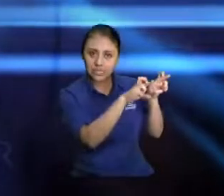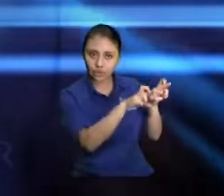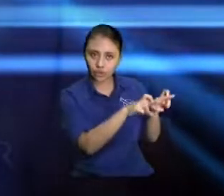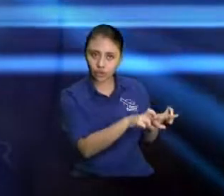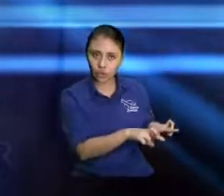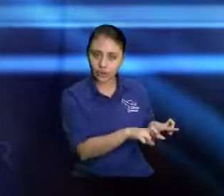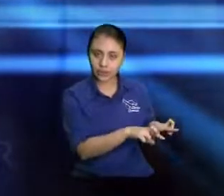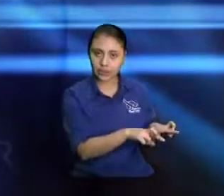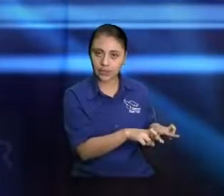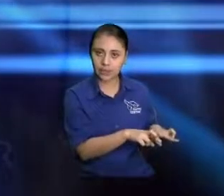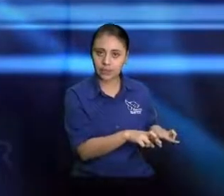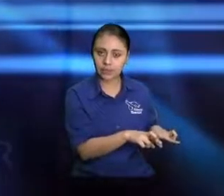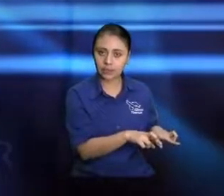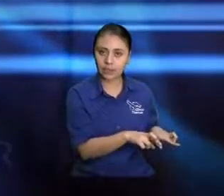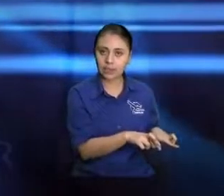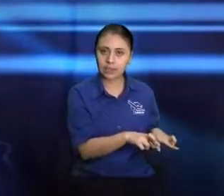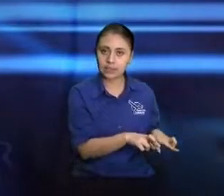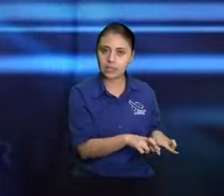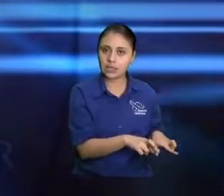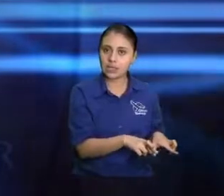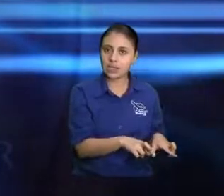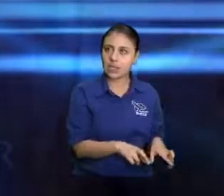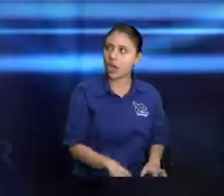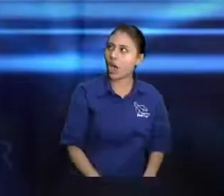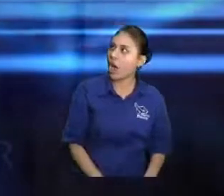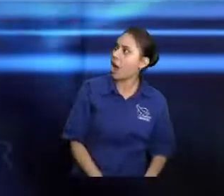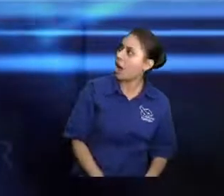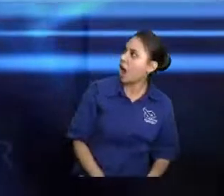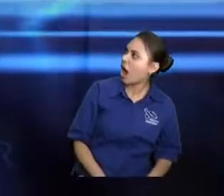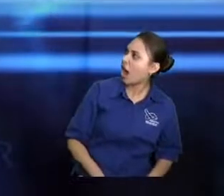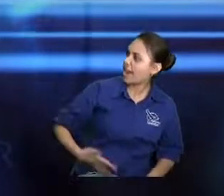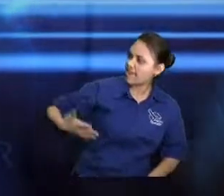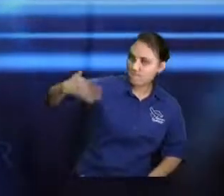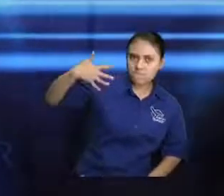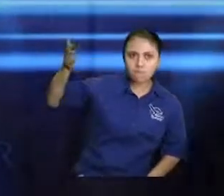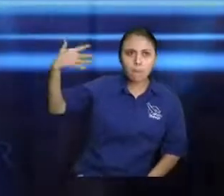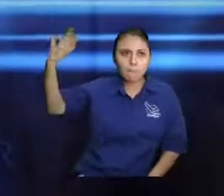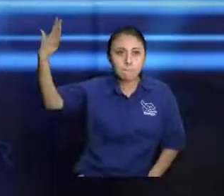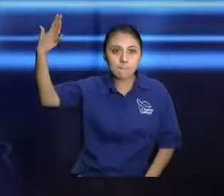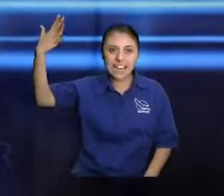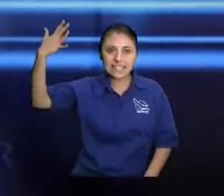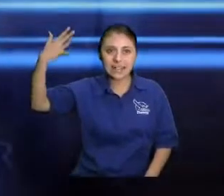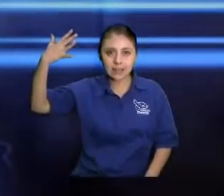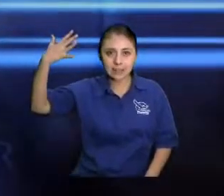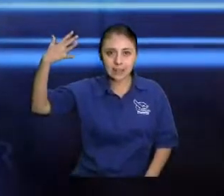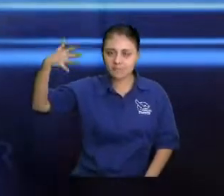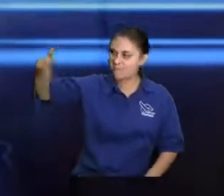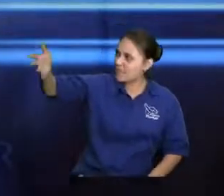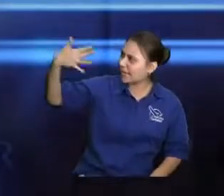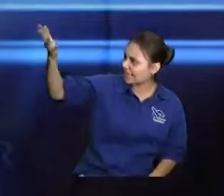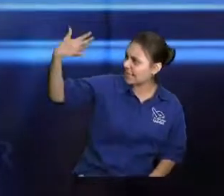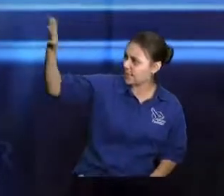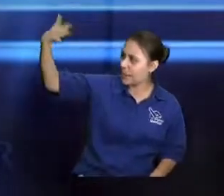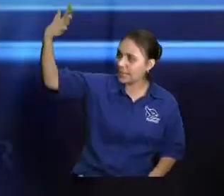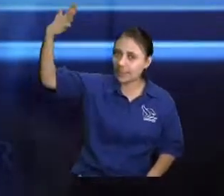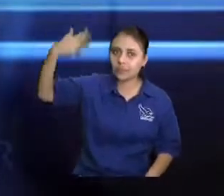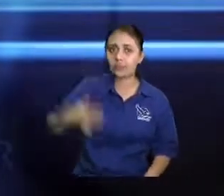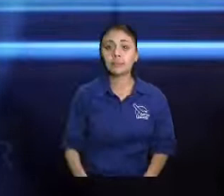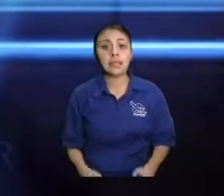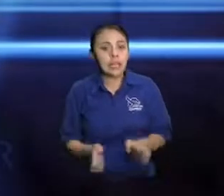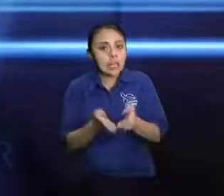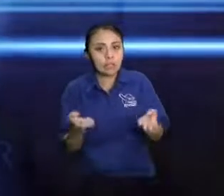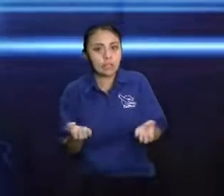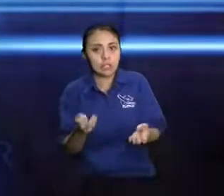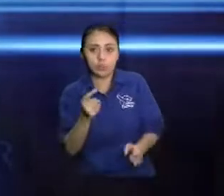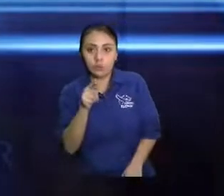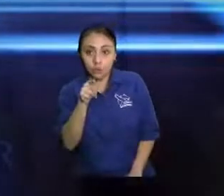en lugar de decir por qué lo dice usted, a ver, compruébeme, en lugar de eso, empieza a insultar. Entonces uno